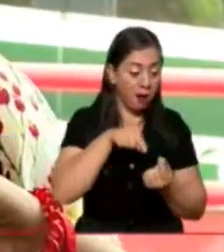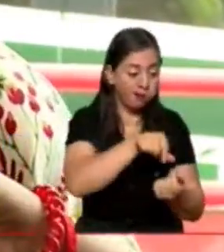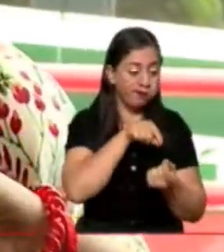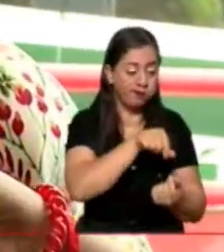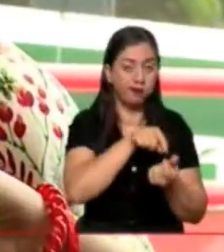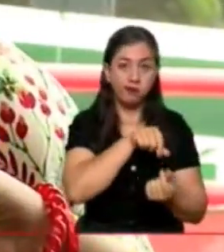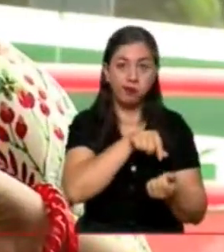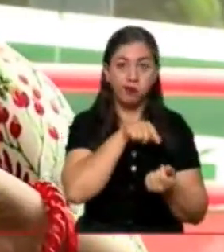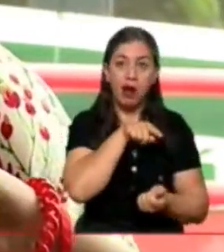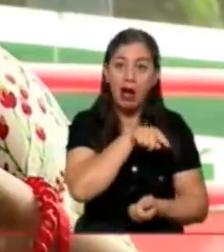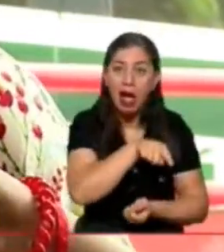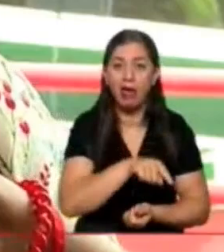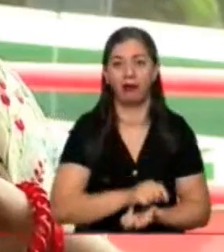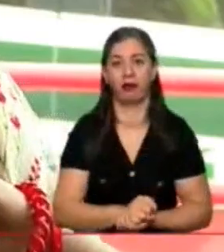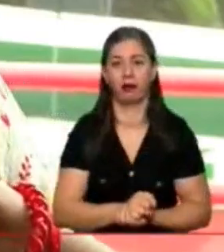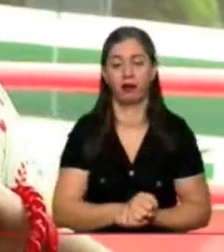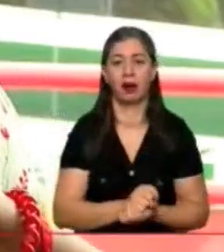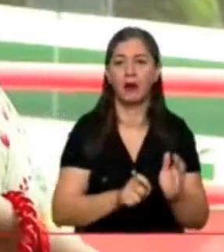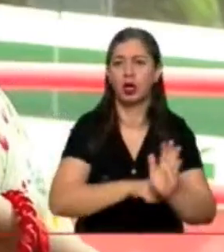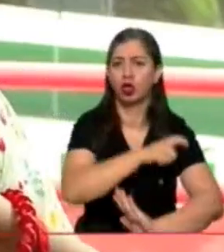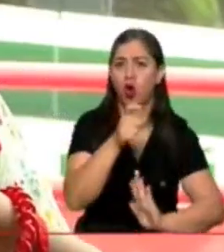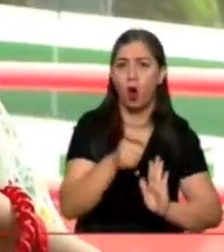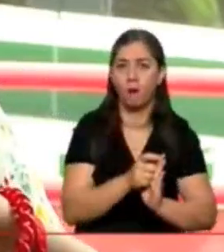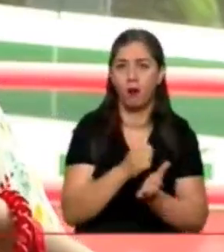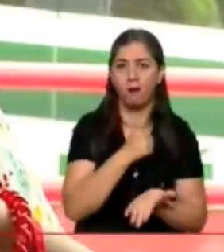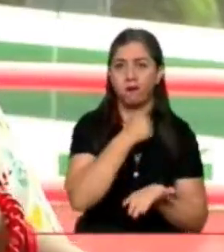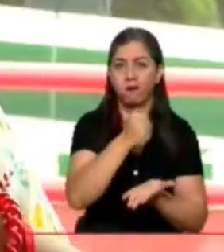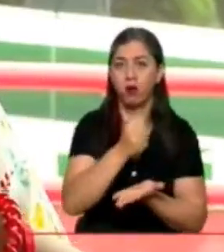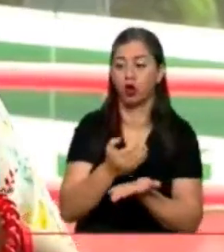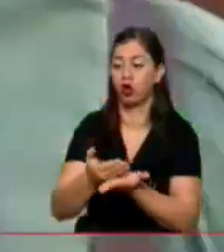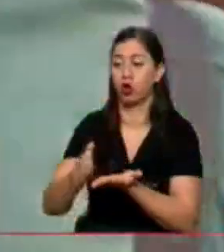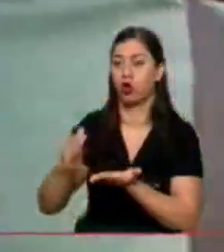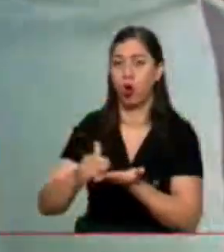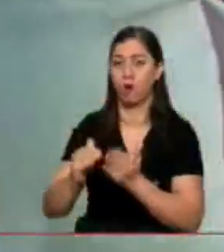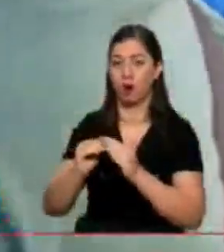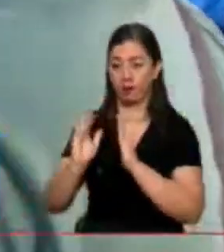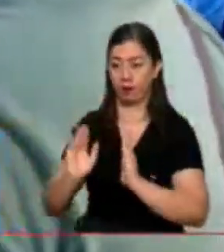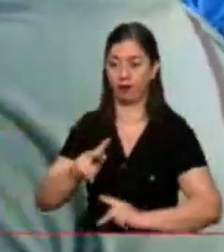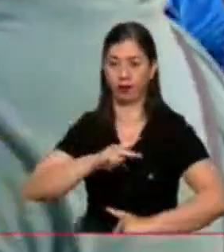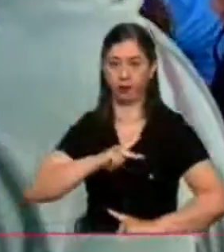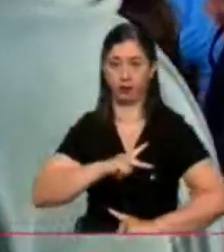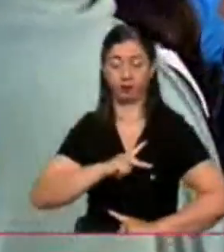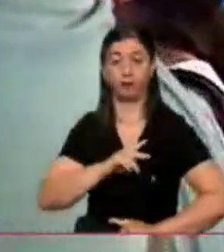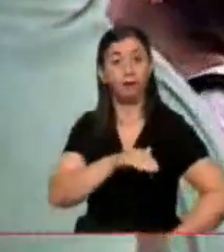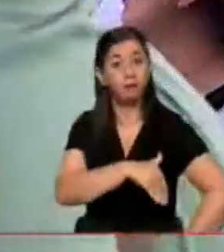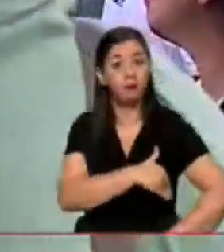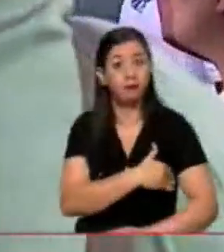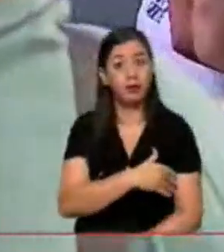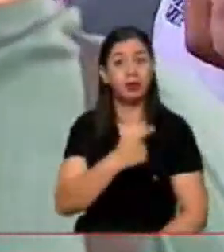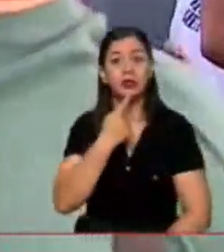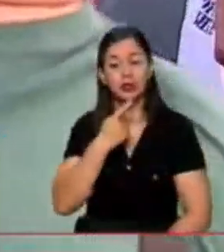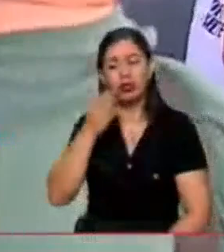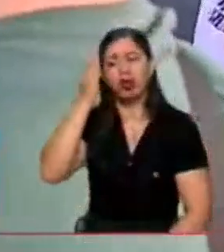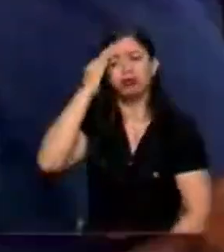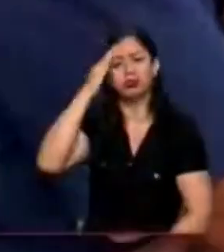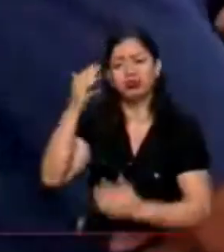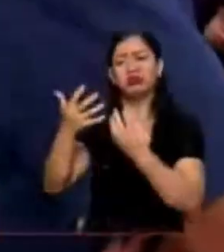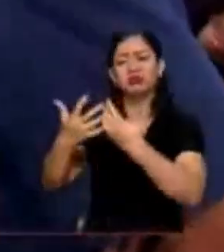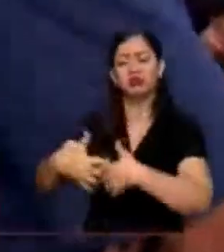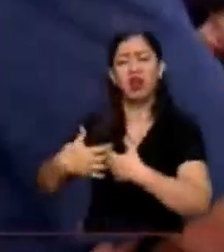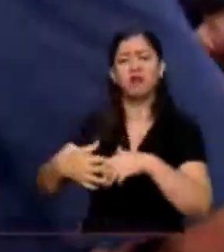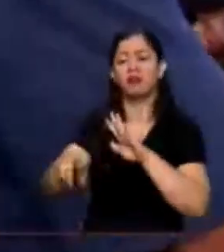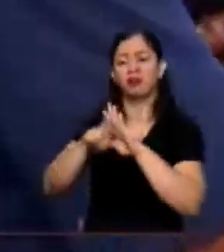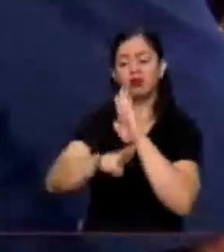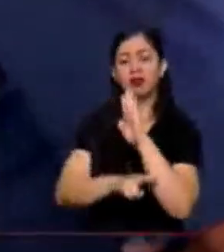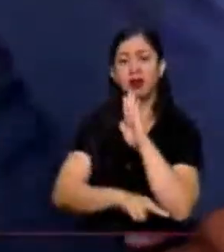el subsidio, para que completen los recursos en la compra de su vivienda. La ministra advirtió que las constructoras conocen las reglas del programa Mi